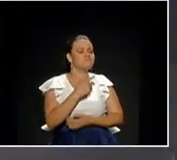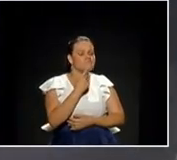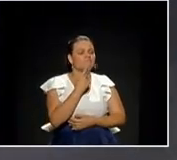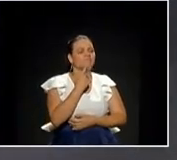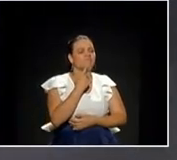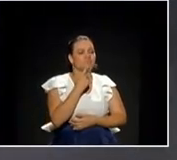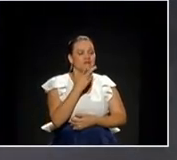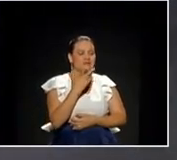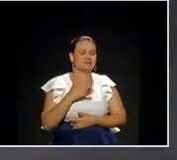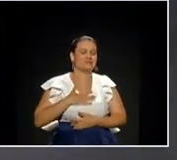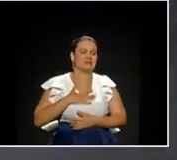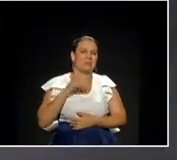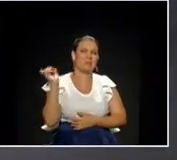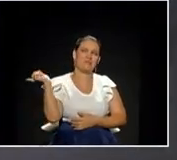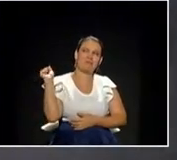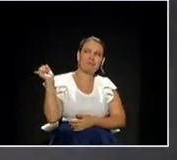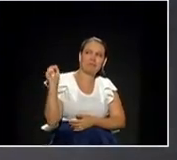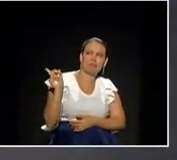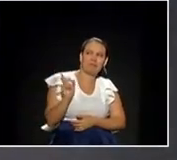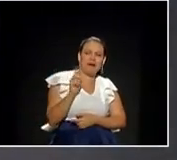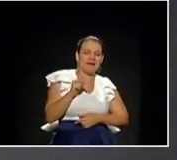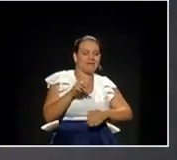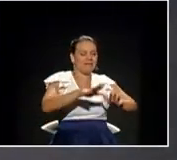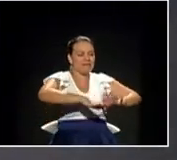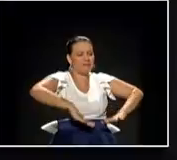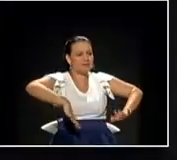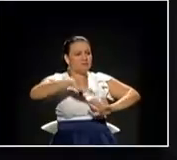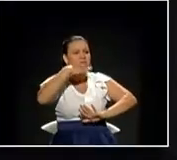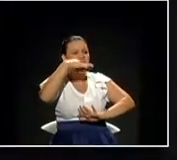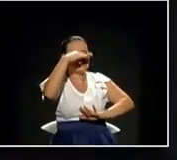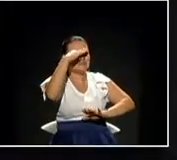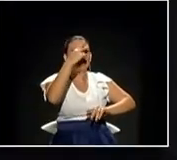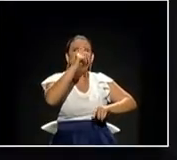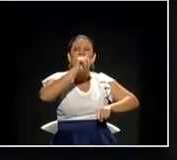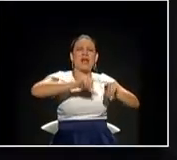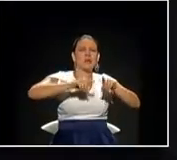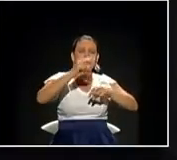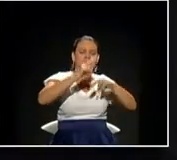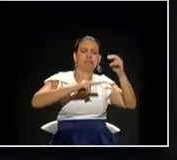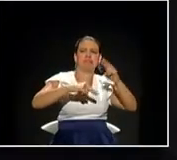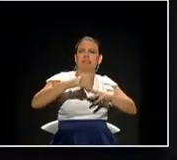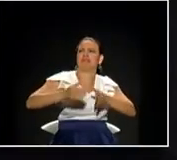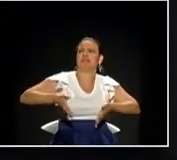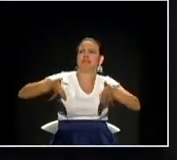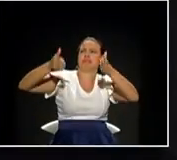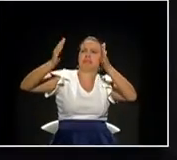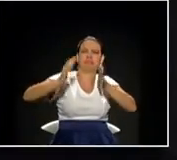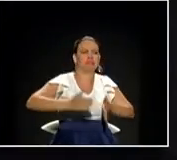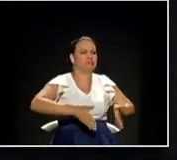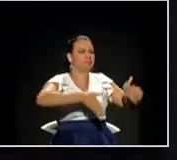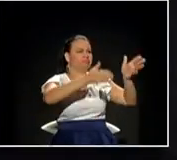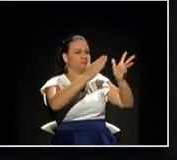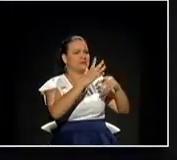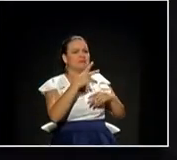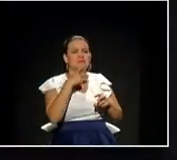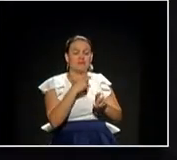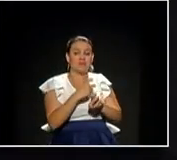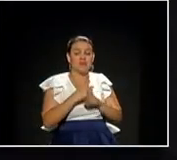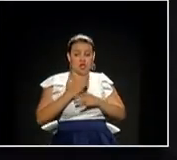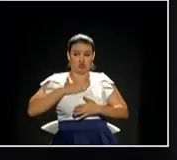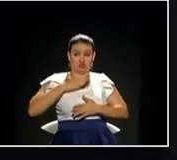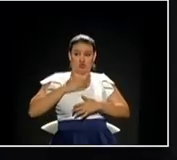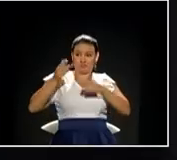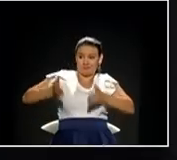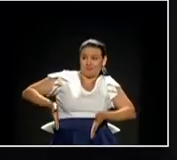vienen pasando en la ciudad de hace unos años de hecho yo fui viví en continente alta ahora al lado de spacey y